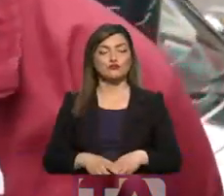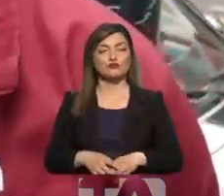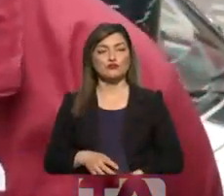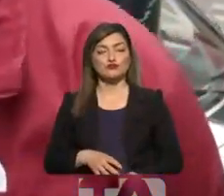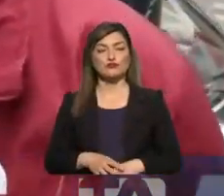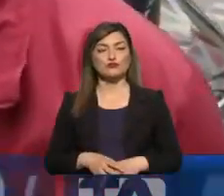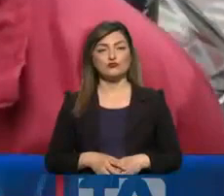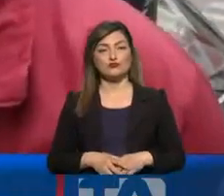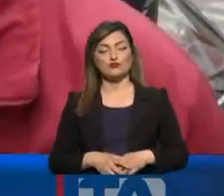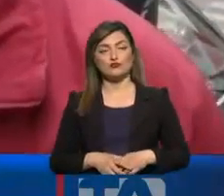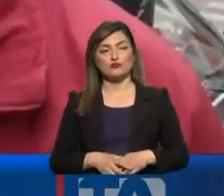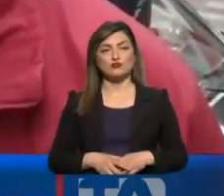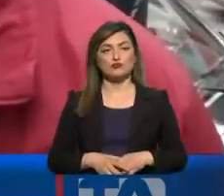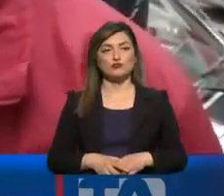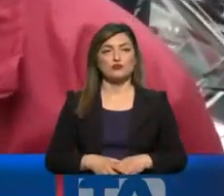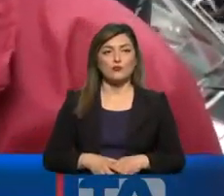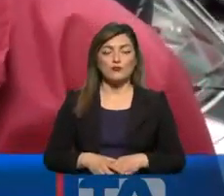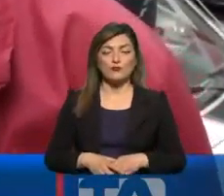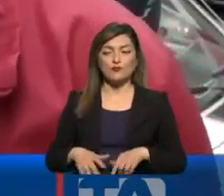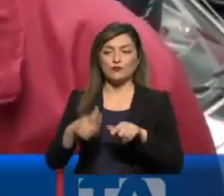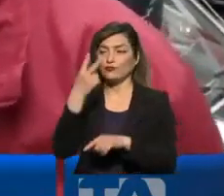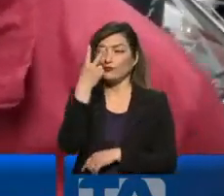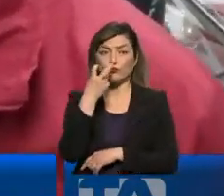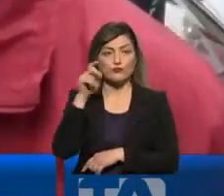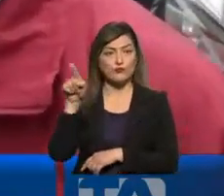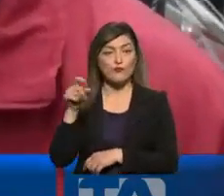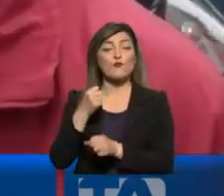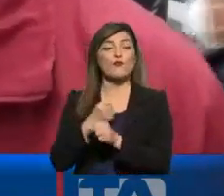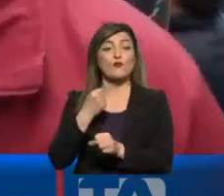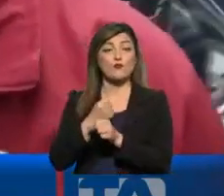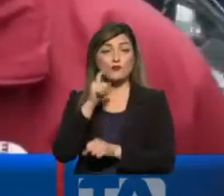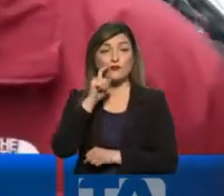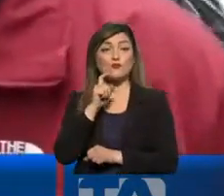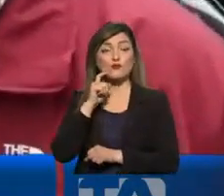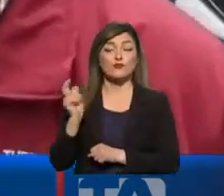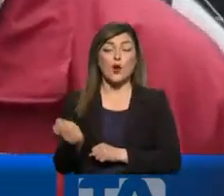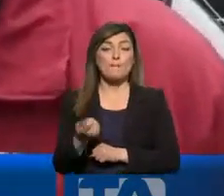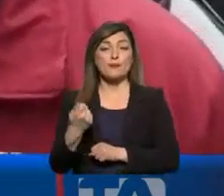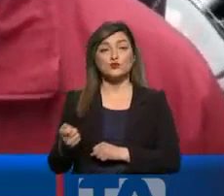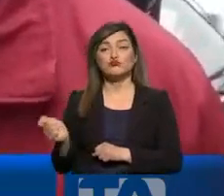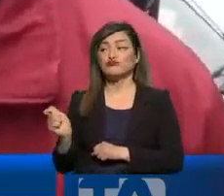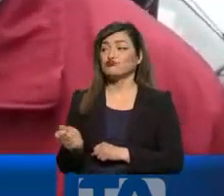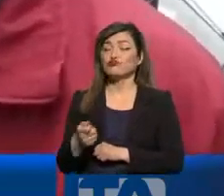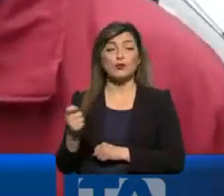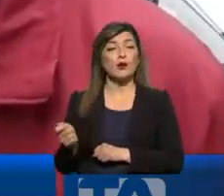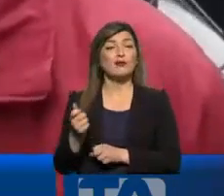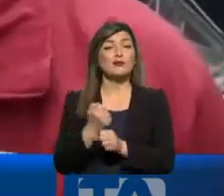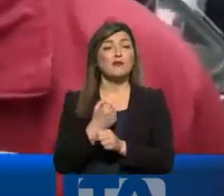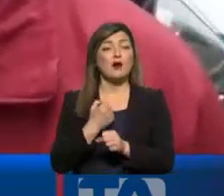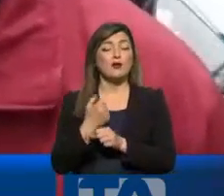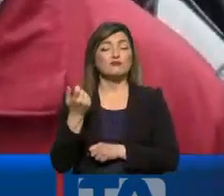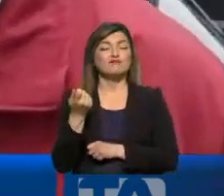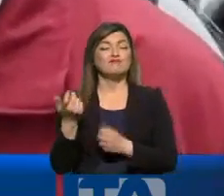bastante preocupante. Nosotros estamos mirando que en hostales, residencias, están utilizando las meretrices